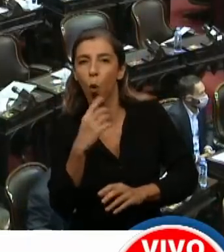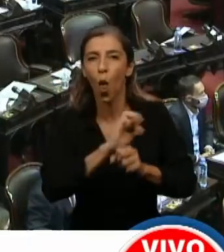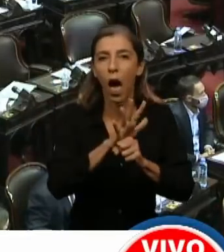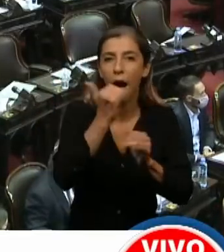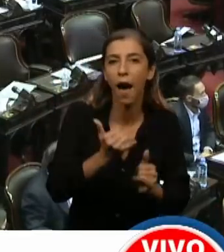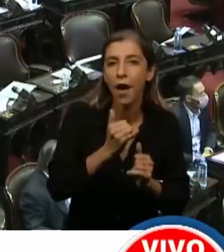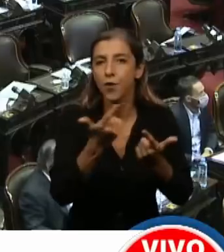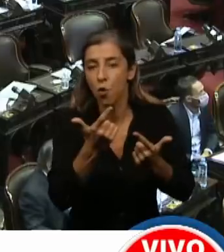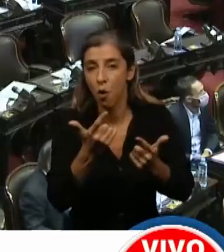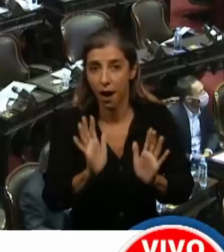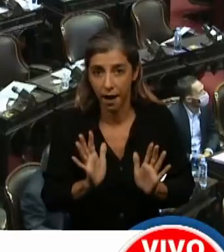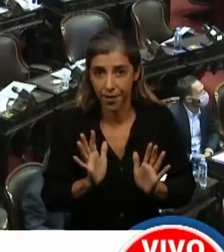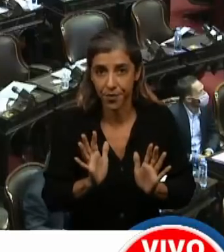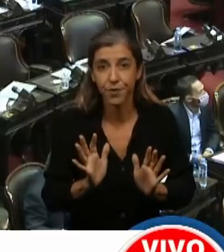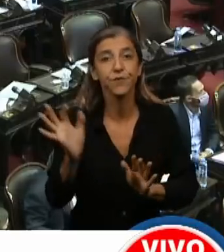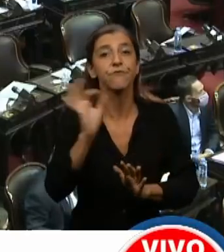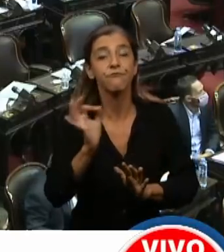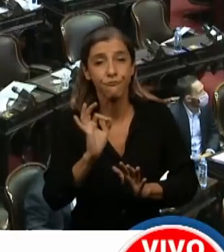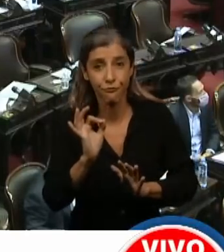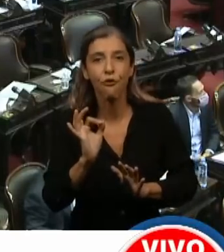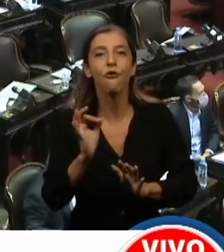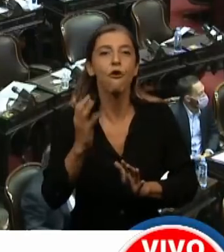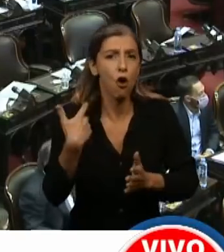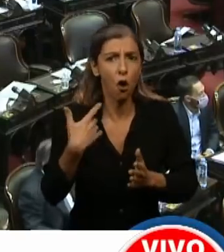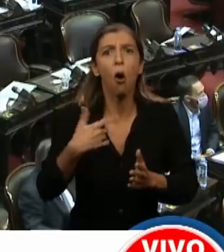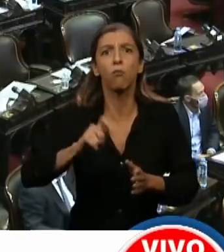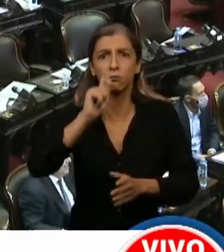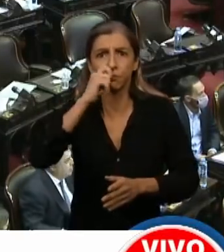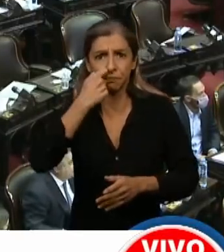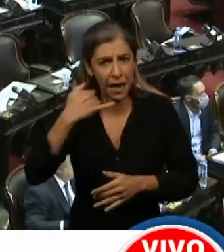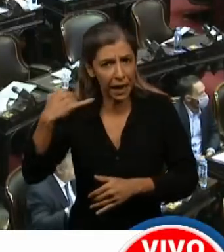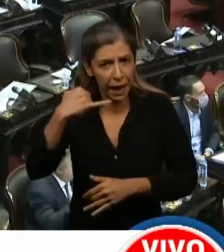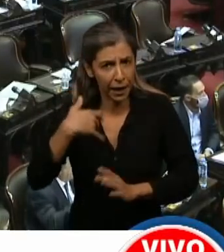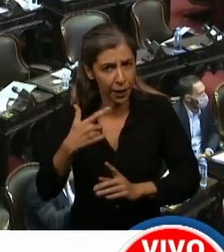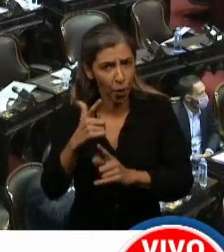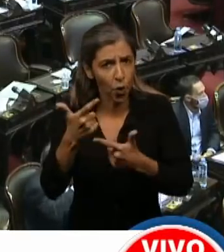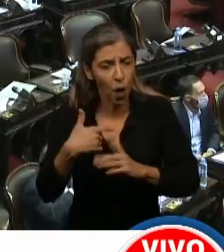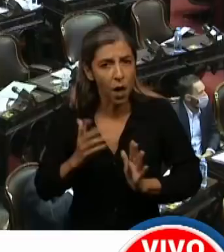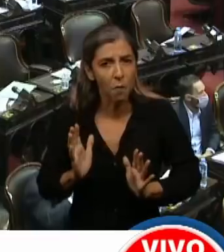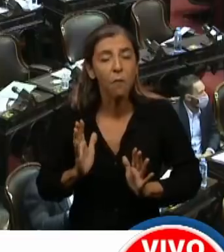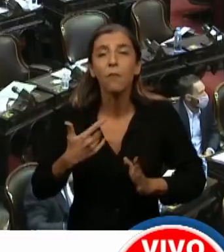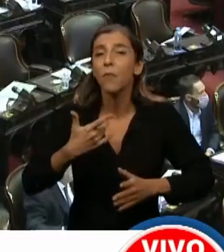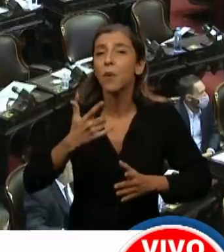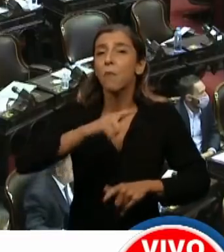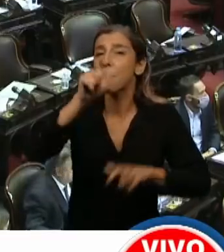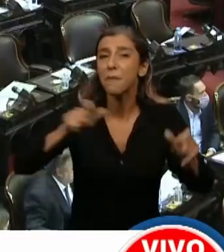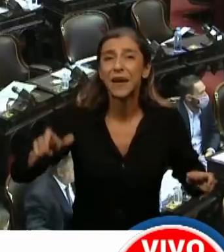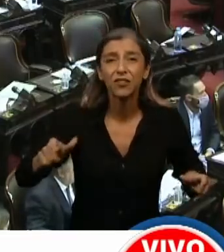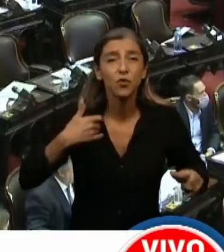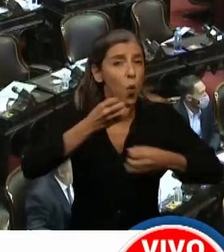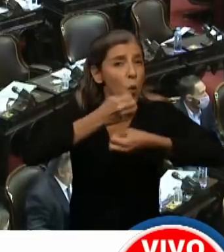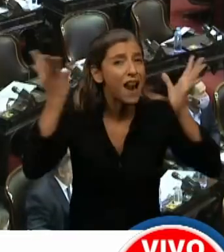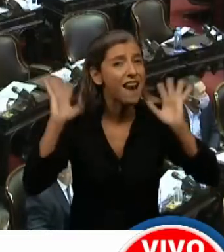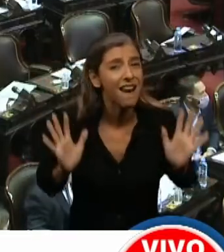probado, pero con PCR negativo, a ningún ciudadano, no a un legislador, no se le podía obstruir